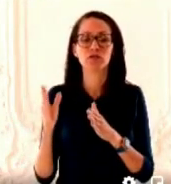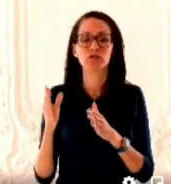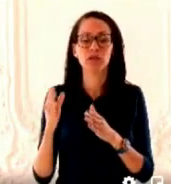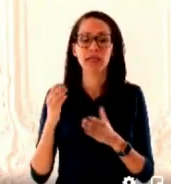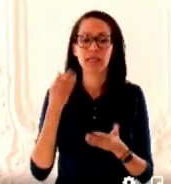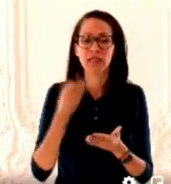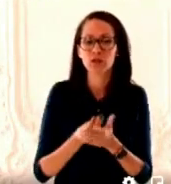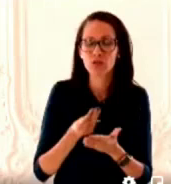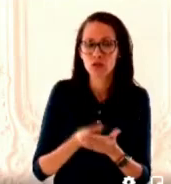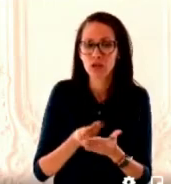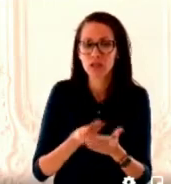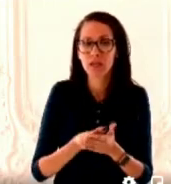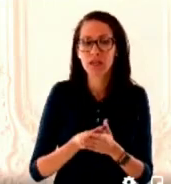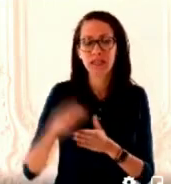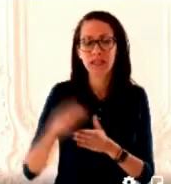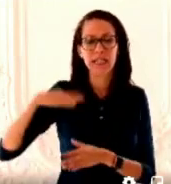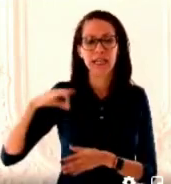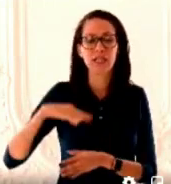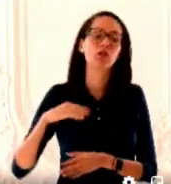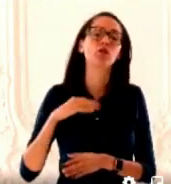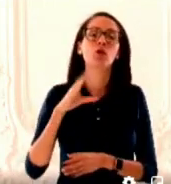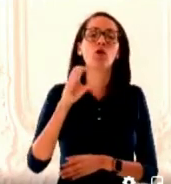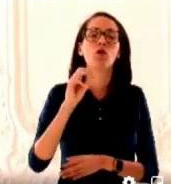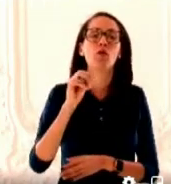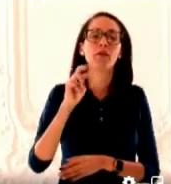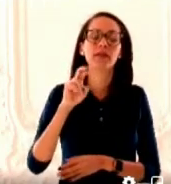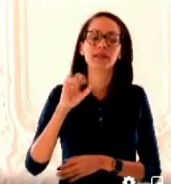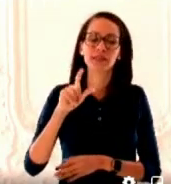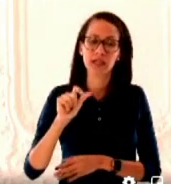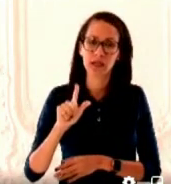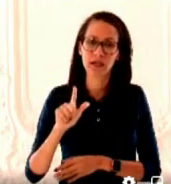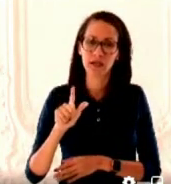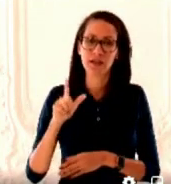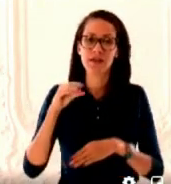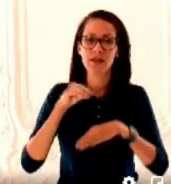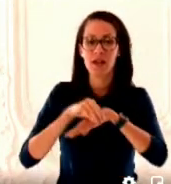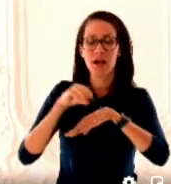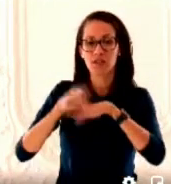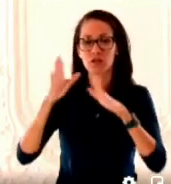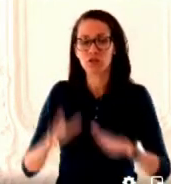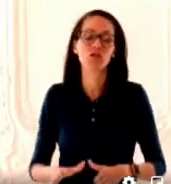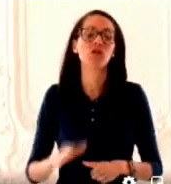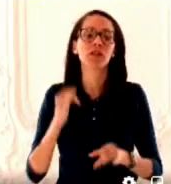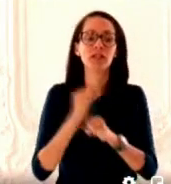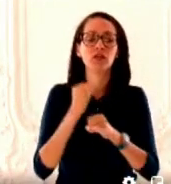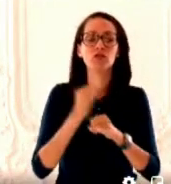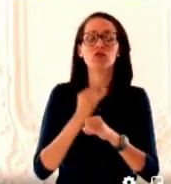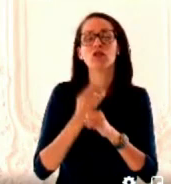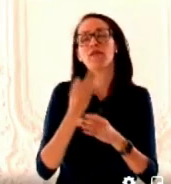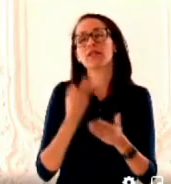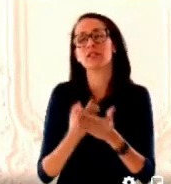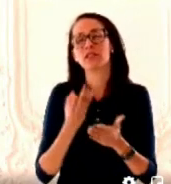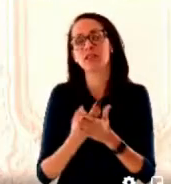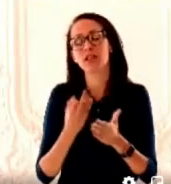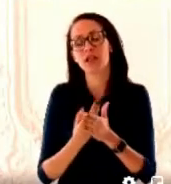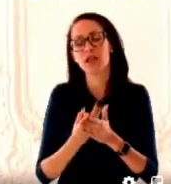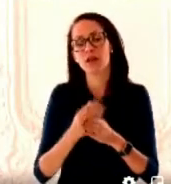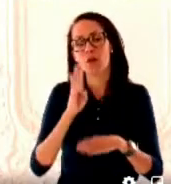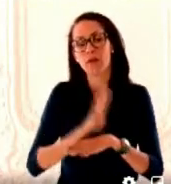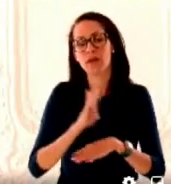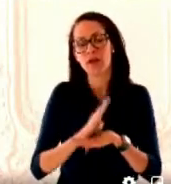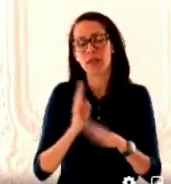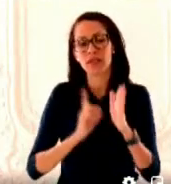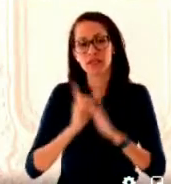tesorería y crédito comercial, y es asesor de instituciones financieras y compañías en desarrollo en